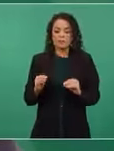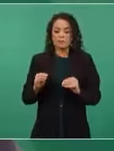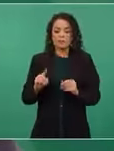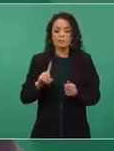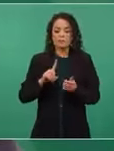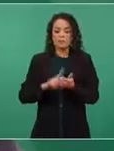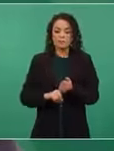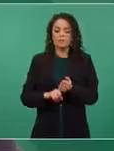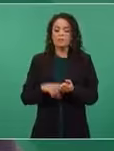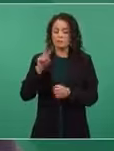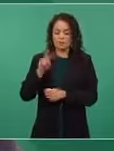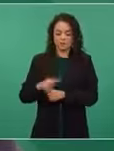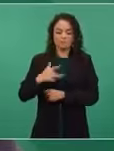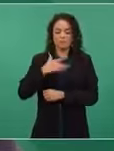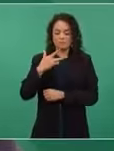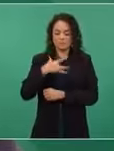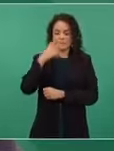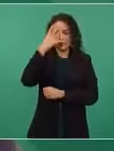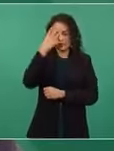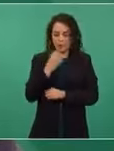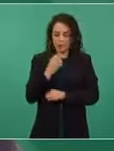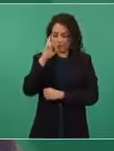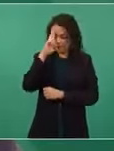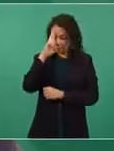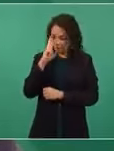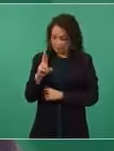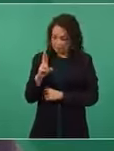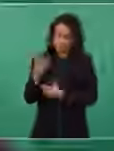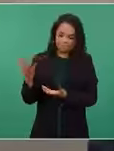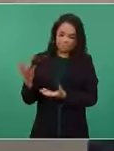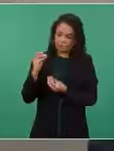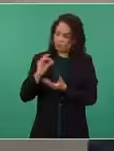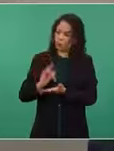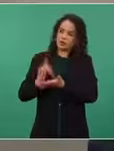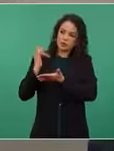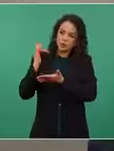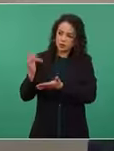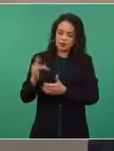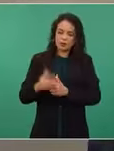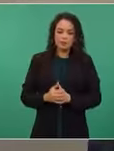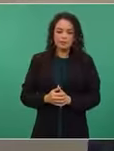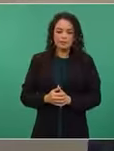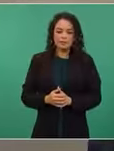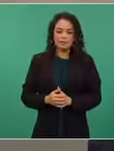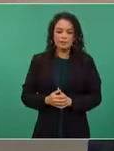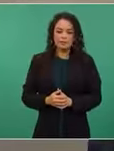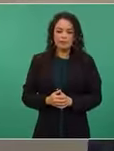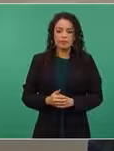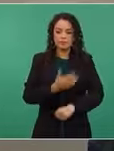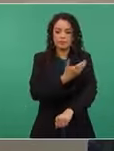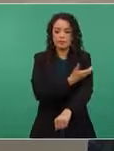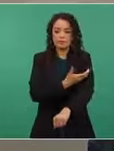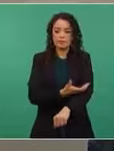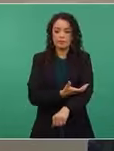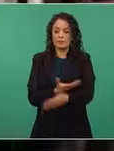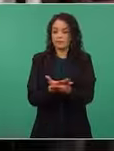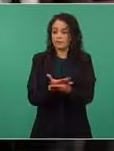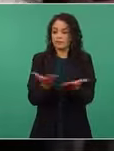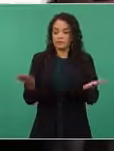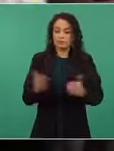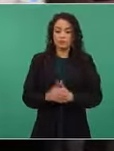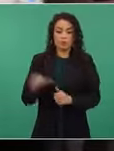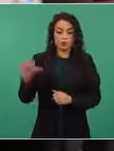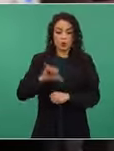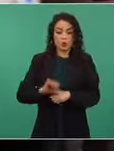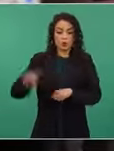teñidos de tristeza, admiración y agradecimiento. Estimados colegas, hoy en